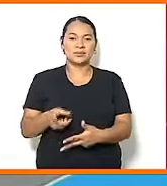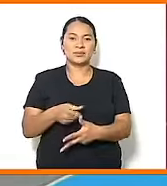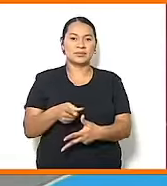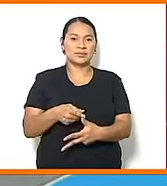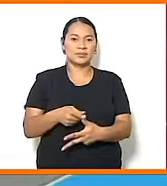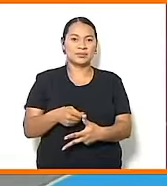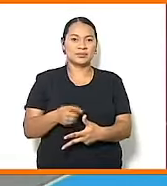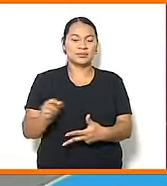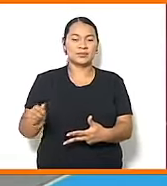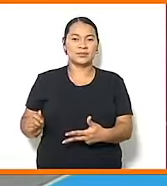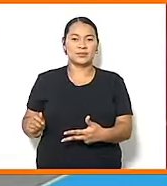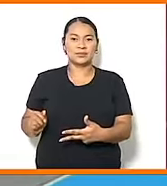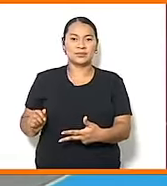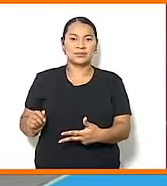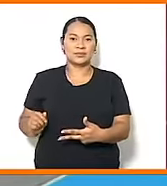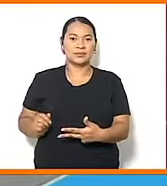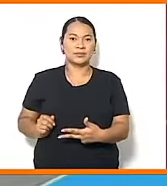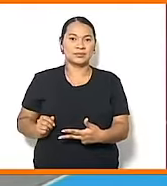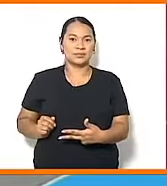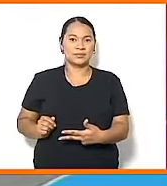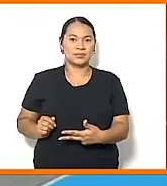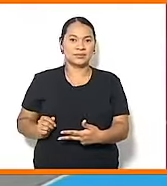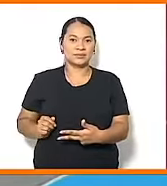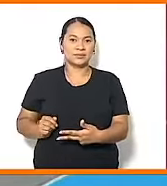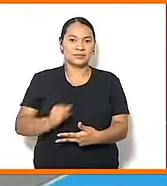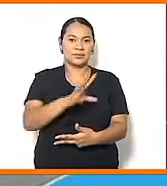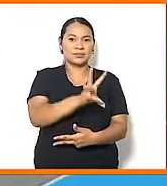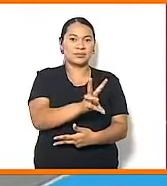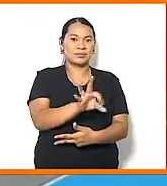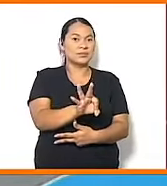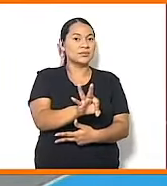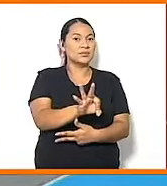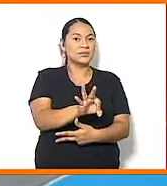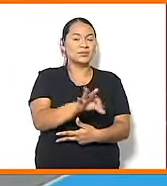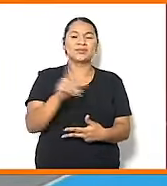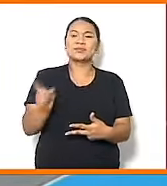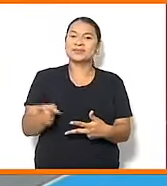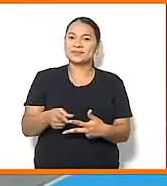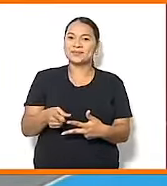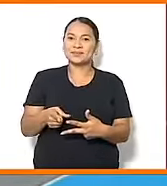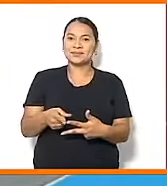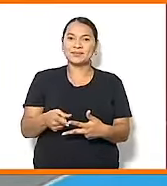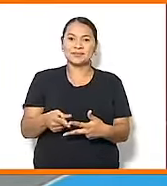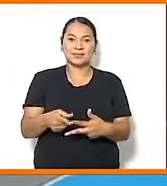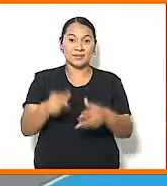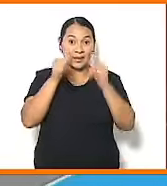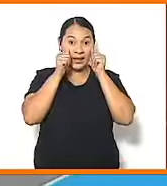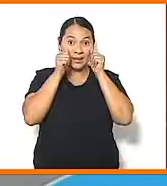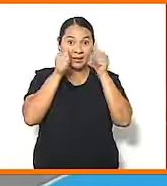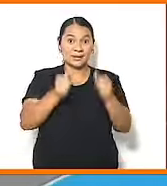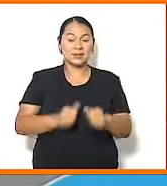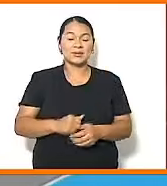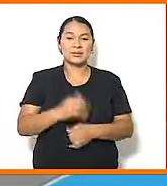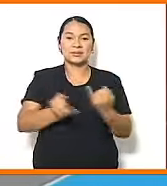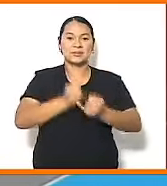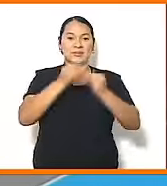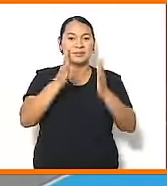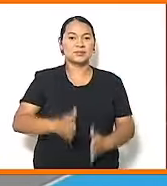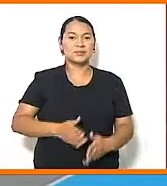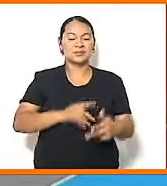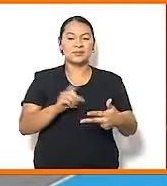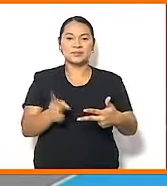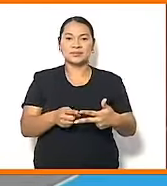es... el 69, segundo número ganador, atentos a todos nuestros jugadores, porque este